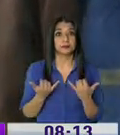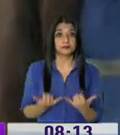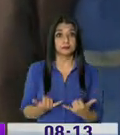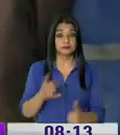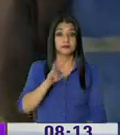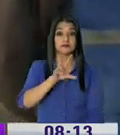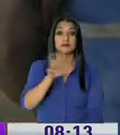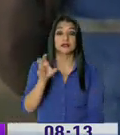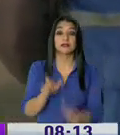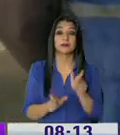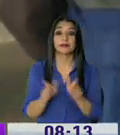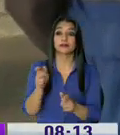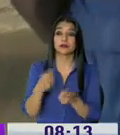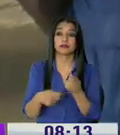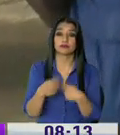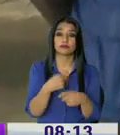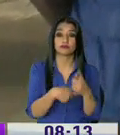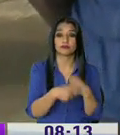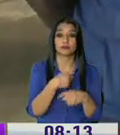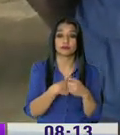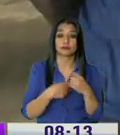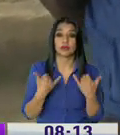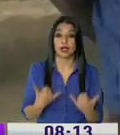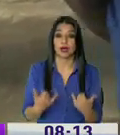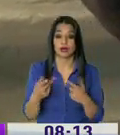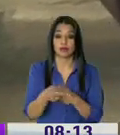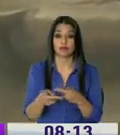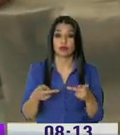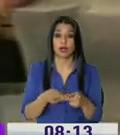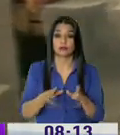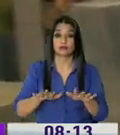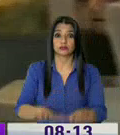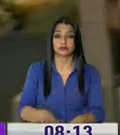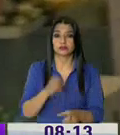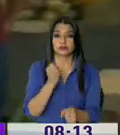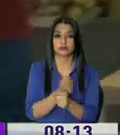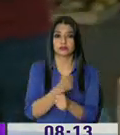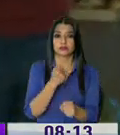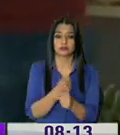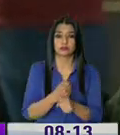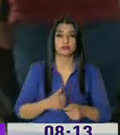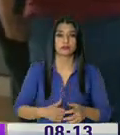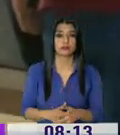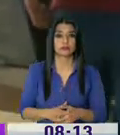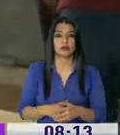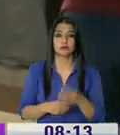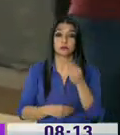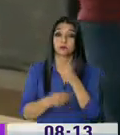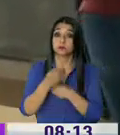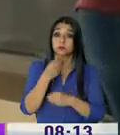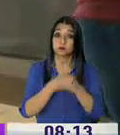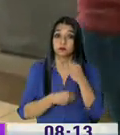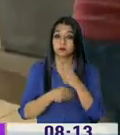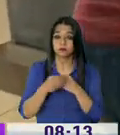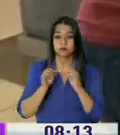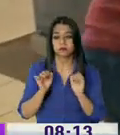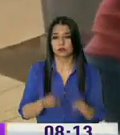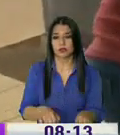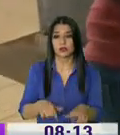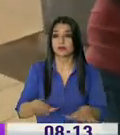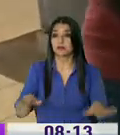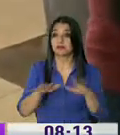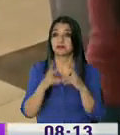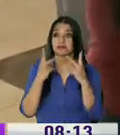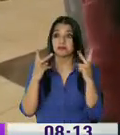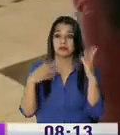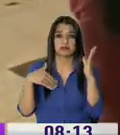30 comerciantes que están trabajando con específicamente giros de alimentos de primera necesidad, que es lo que tú puedes